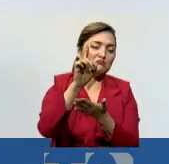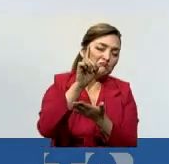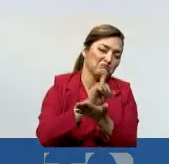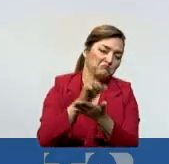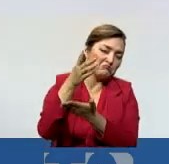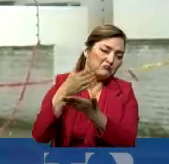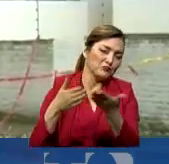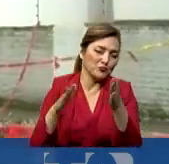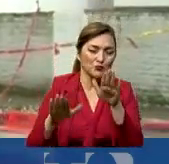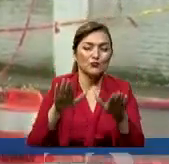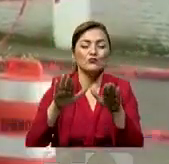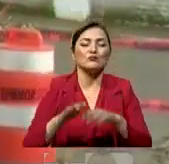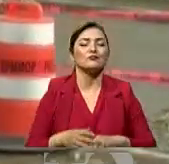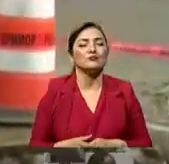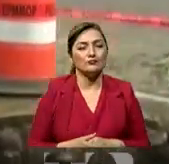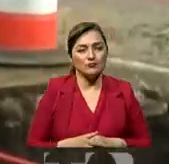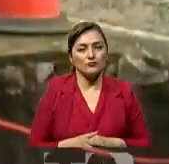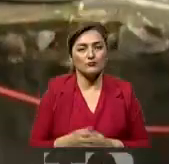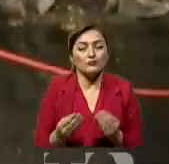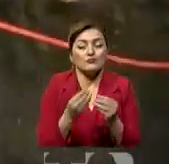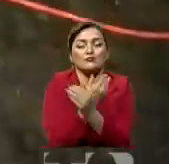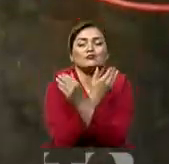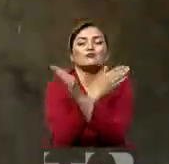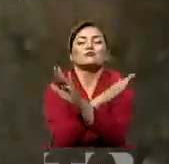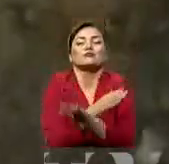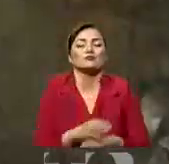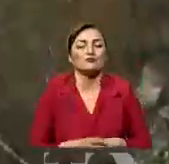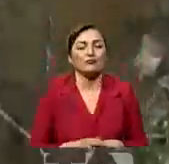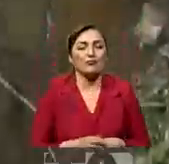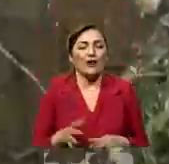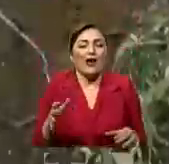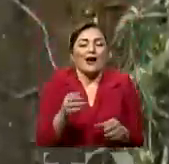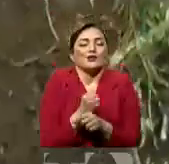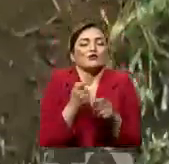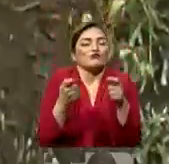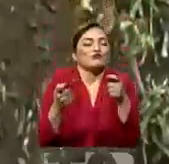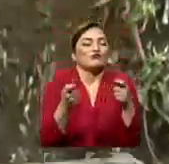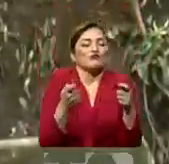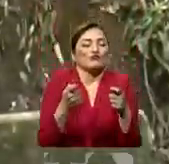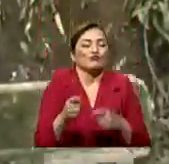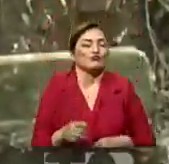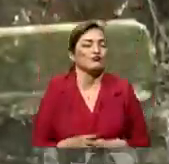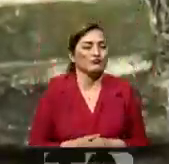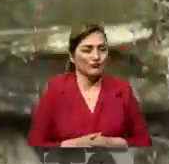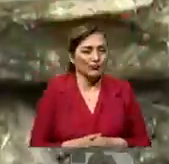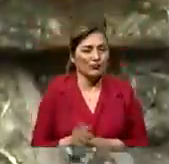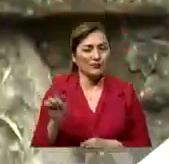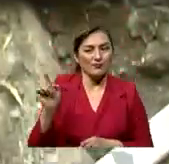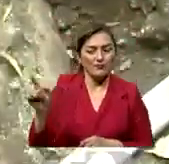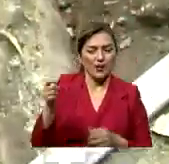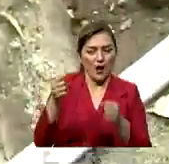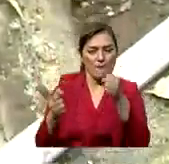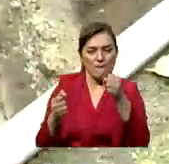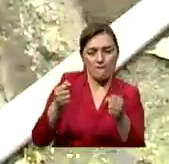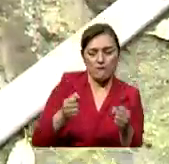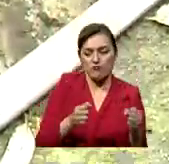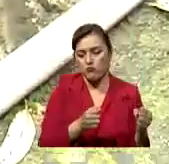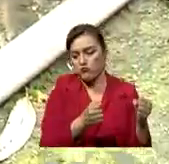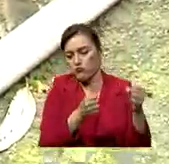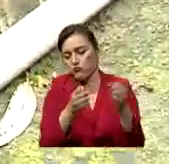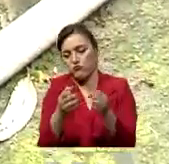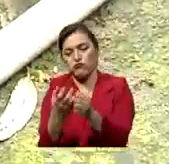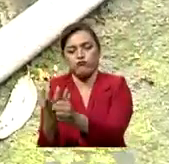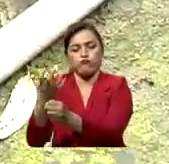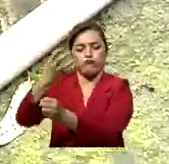media aproximadamente. Además, como acciones preventivas, se realizarán operativos de control para evitar que volquetas descarguen la basura en